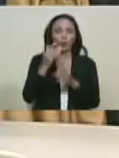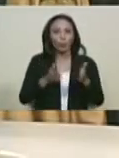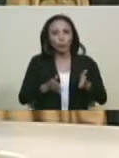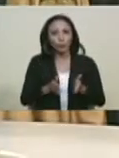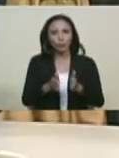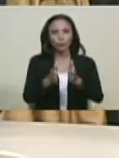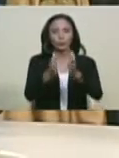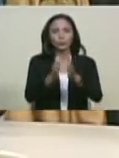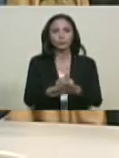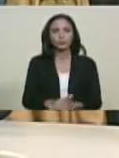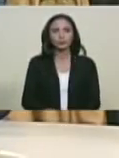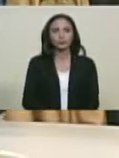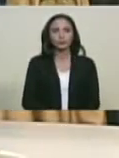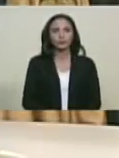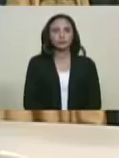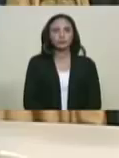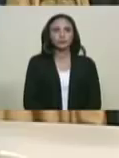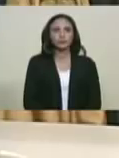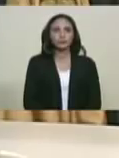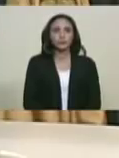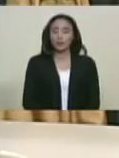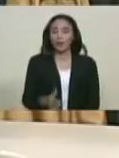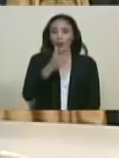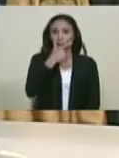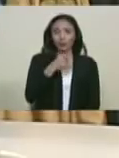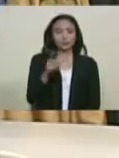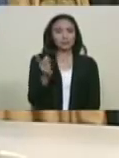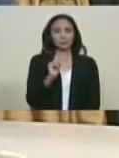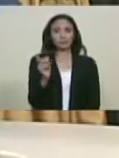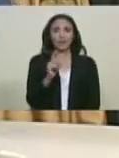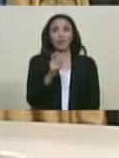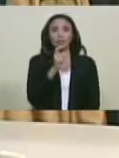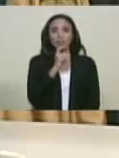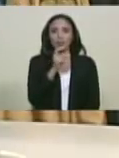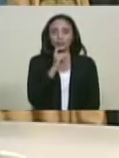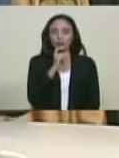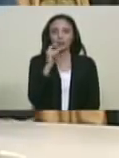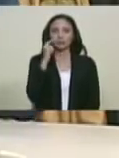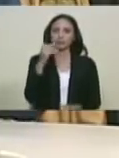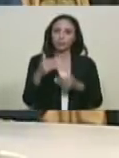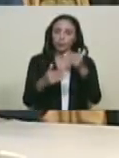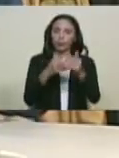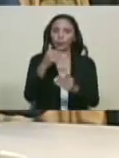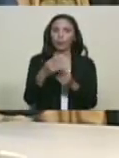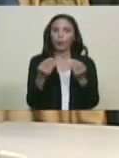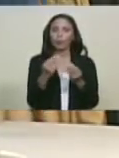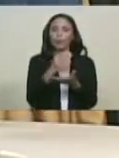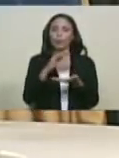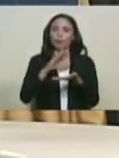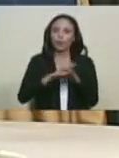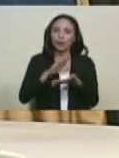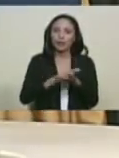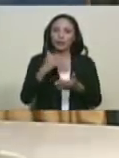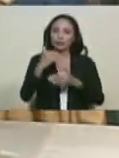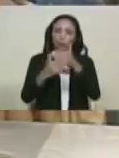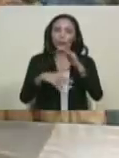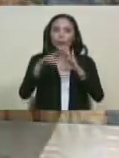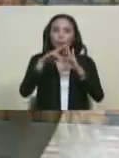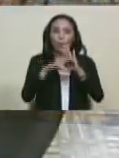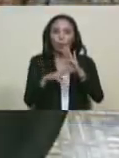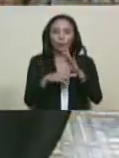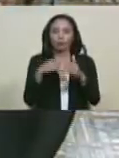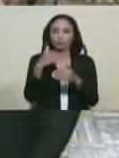la recuperación nada fácil de la estabilización de la normalización